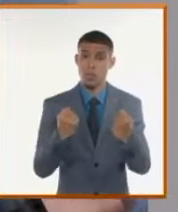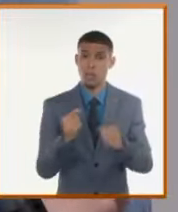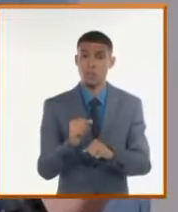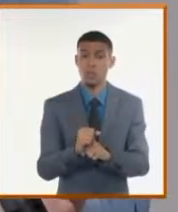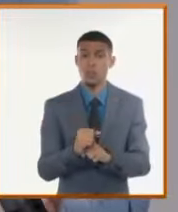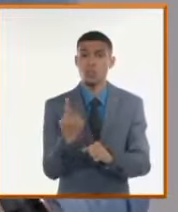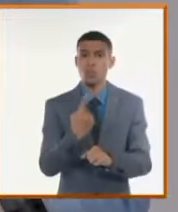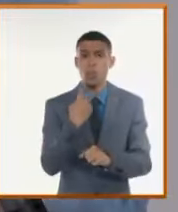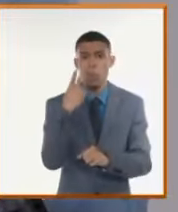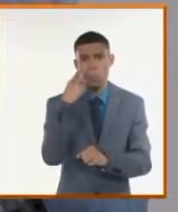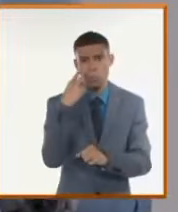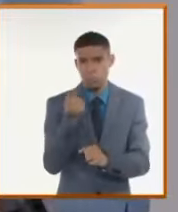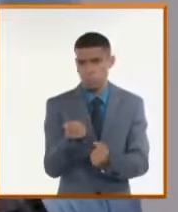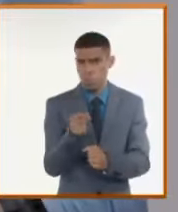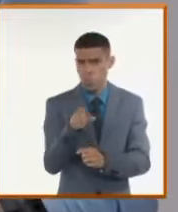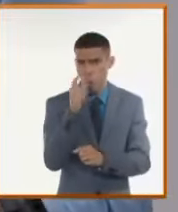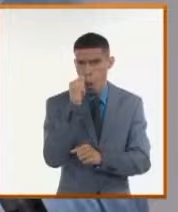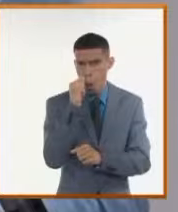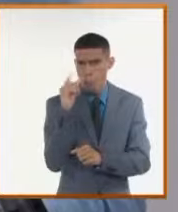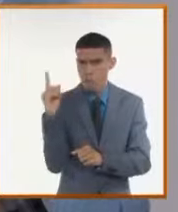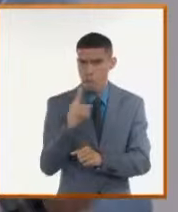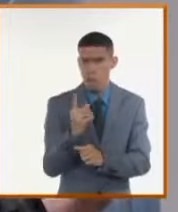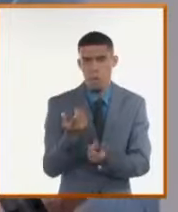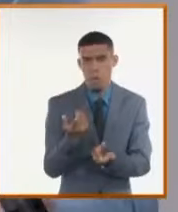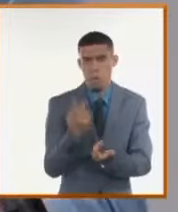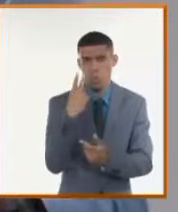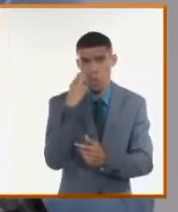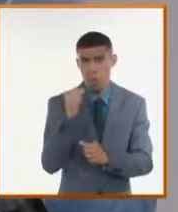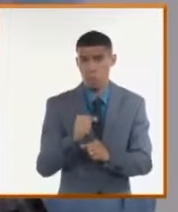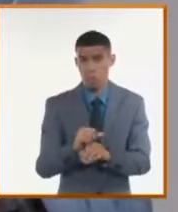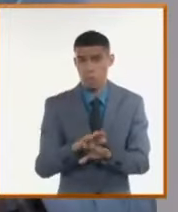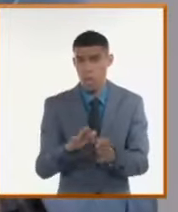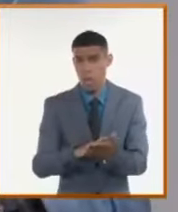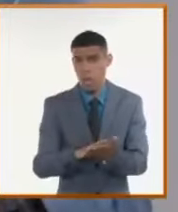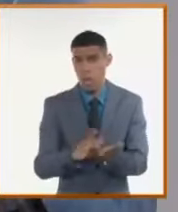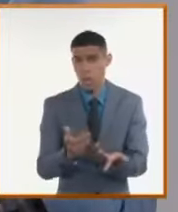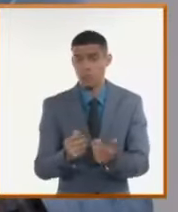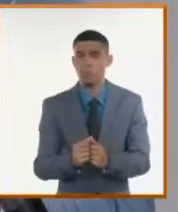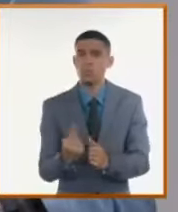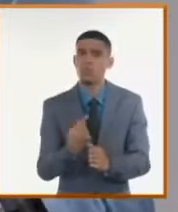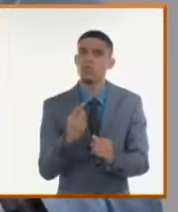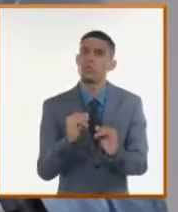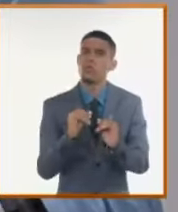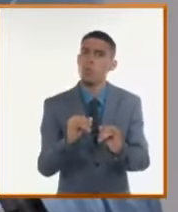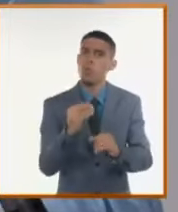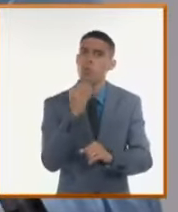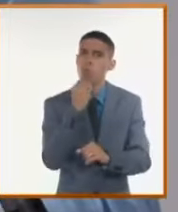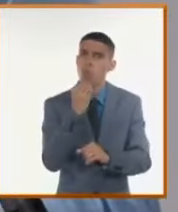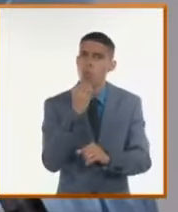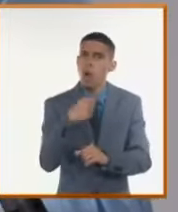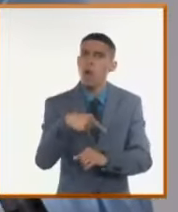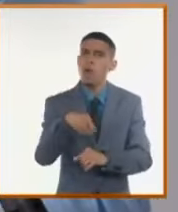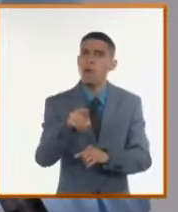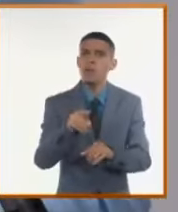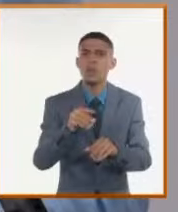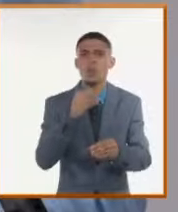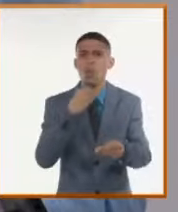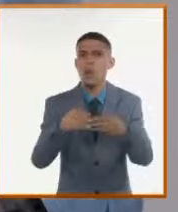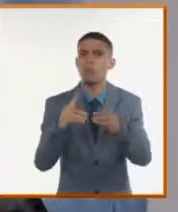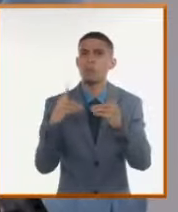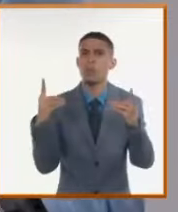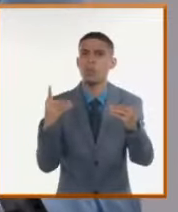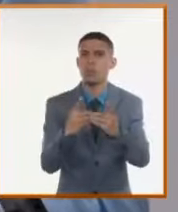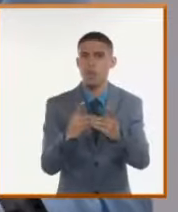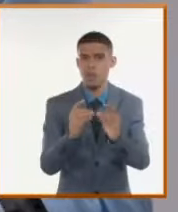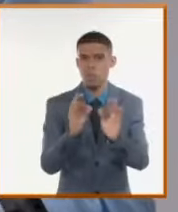sabíamos de dónde era el compañero y también eh teniendo en cuenta eso dimos la información que pudieran acercarse a cualquier oficina nuestra la